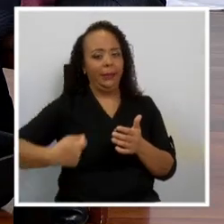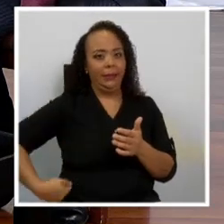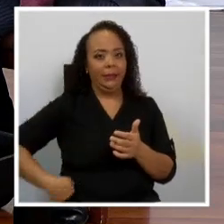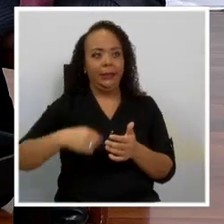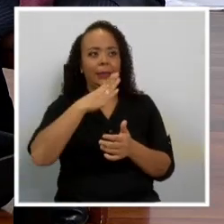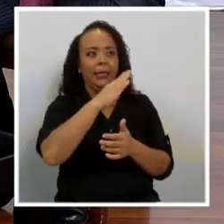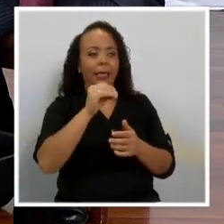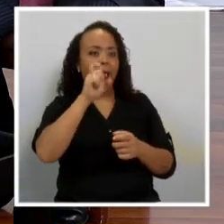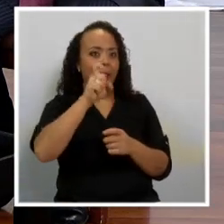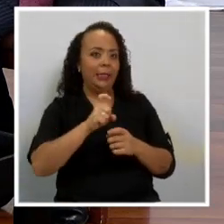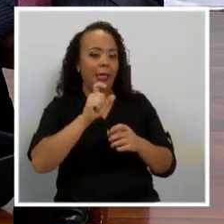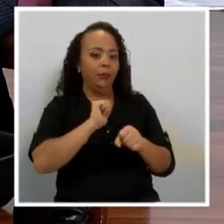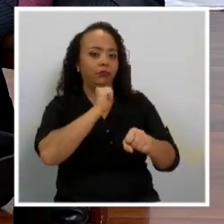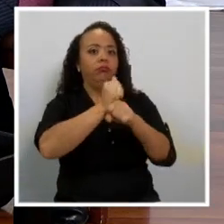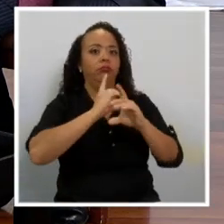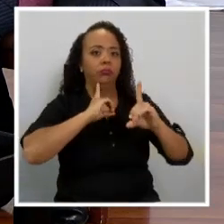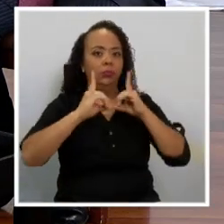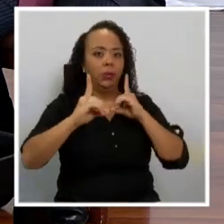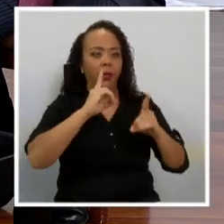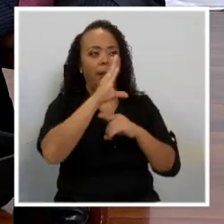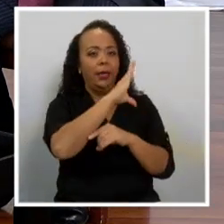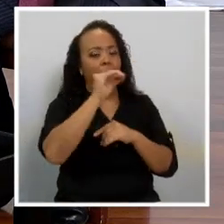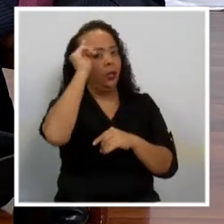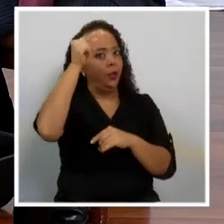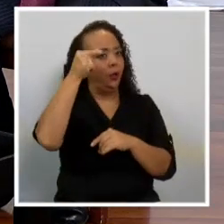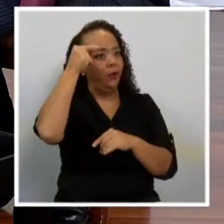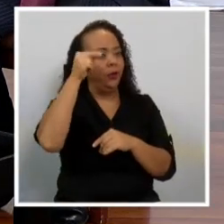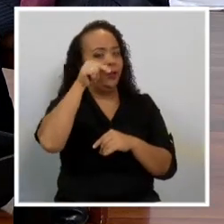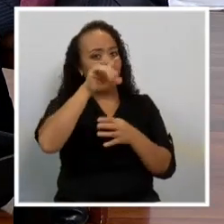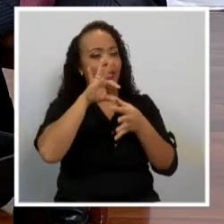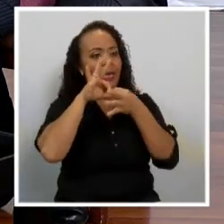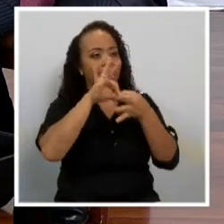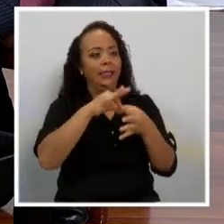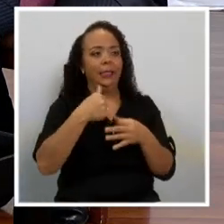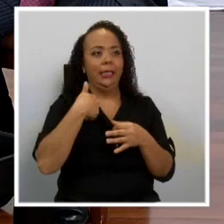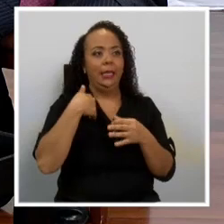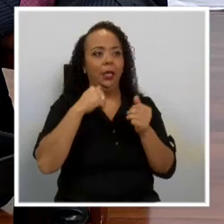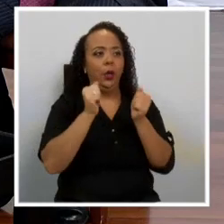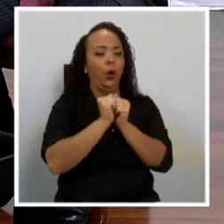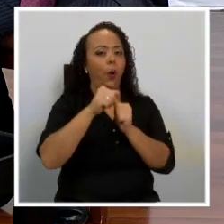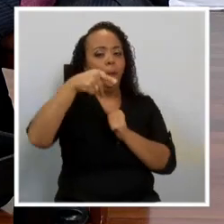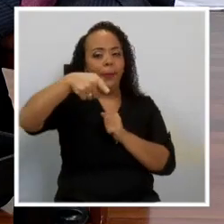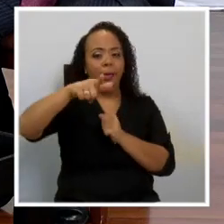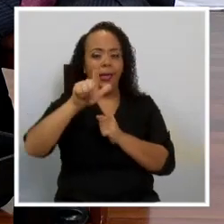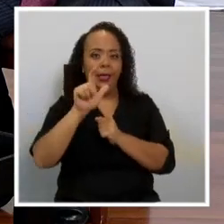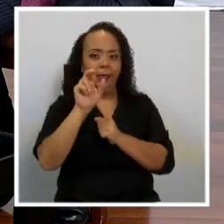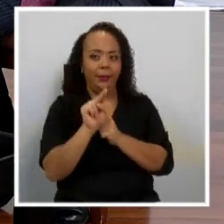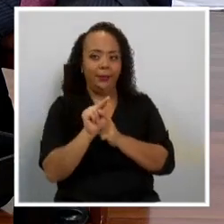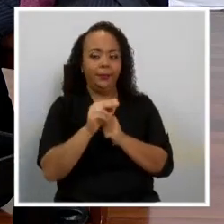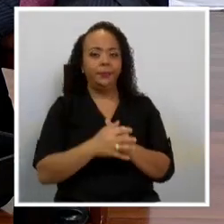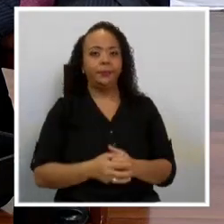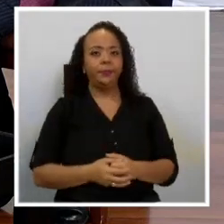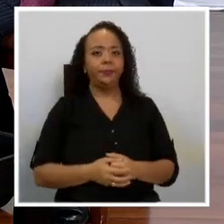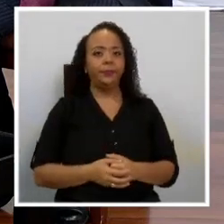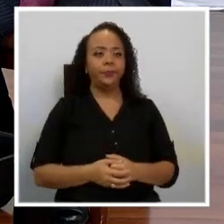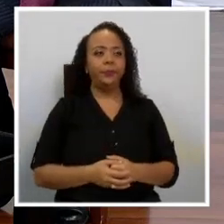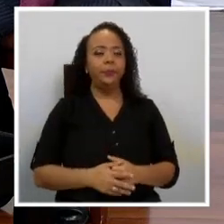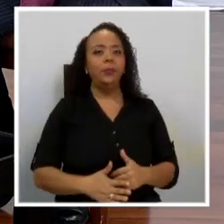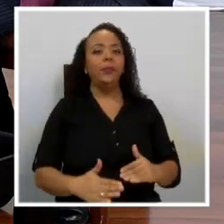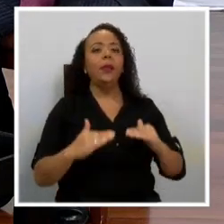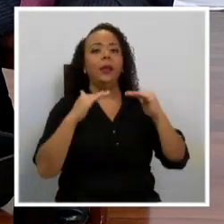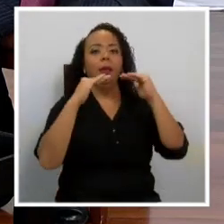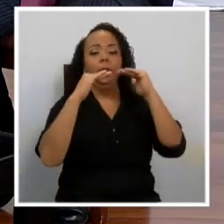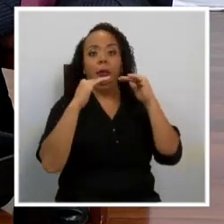de crear un diálogo, y que el gobierno a su vez en esta alianza que tiene con el Partido de Liberación Nacional, por lo menos a nivel de la